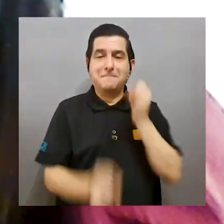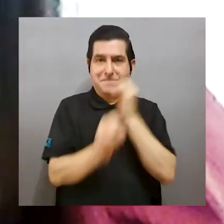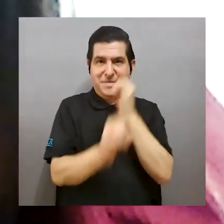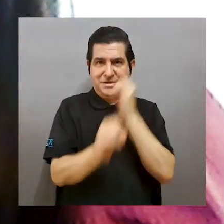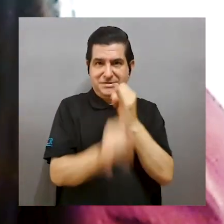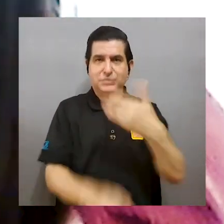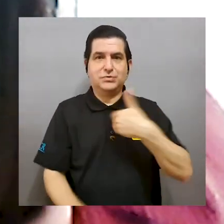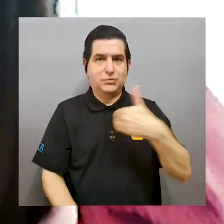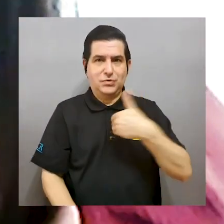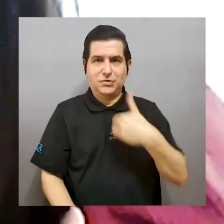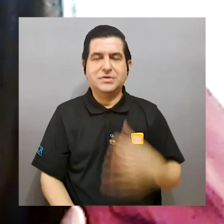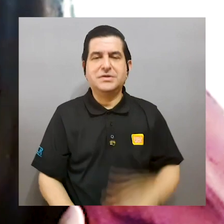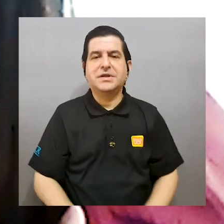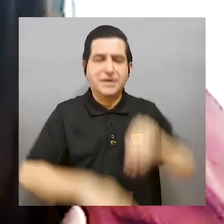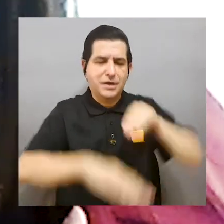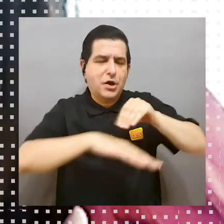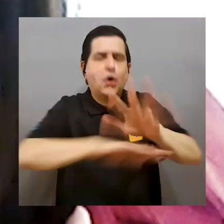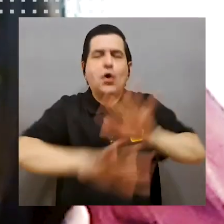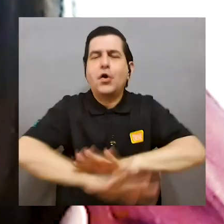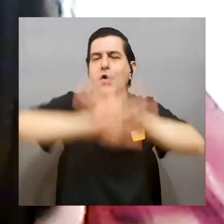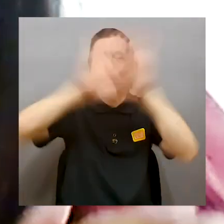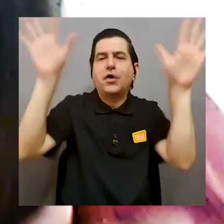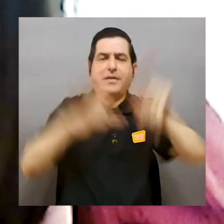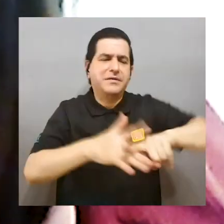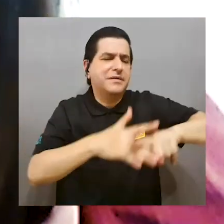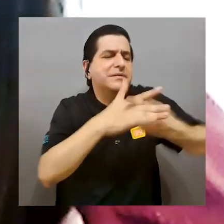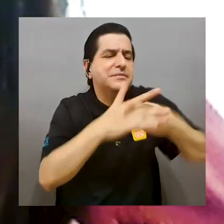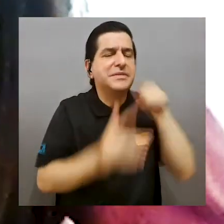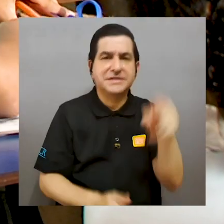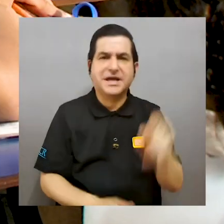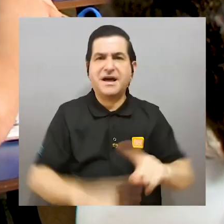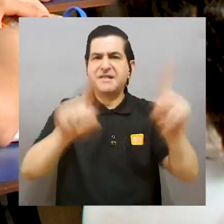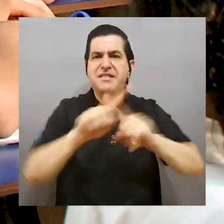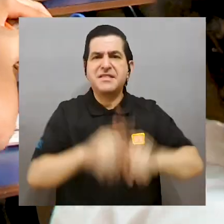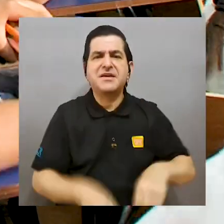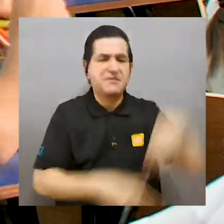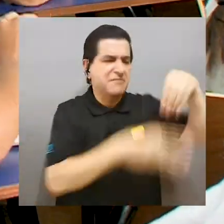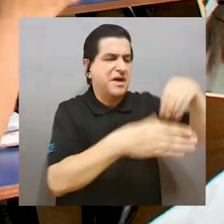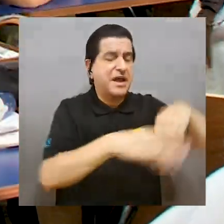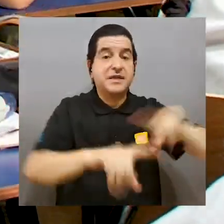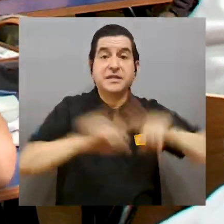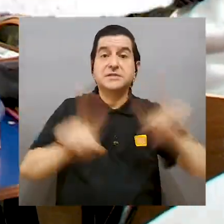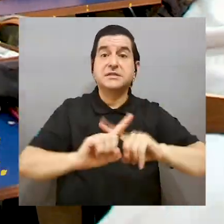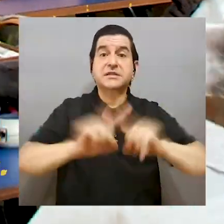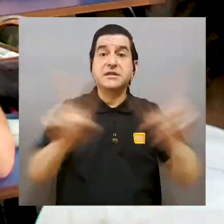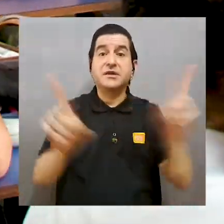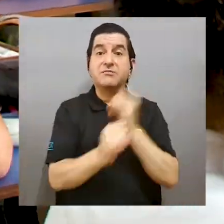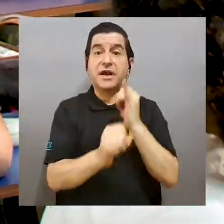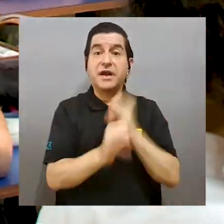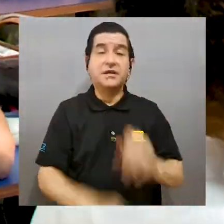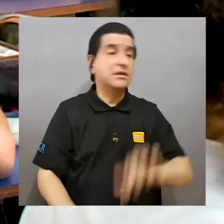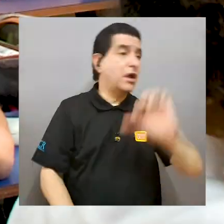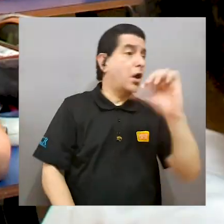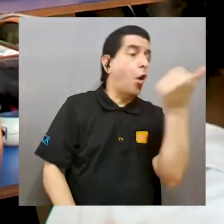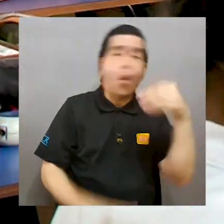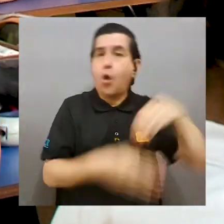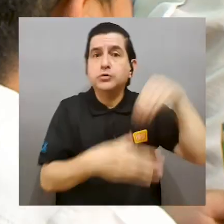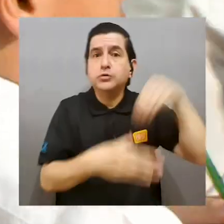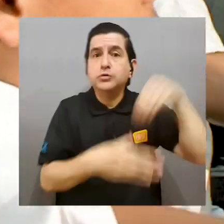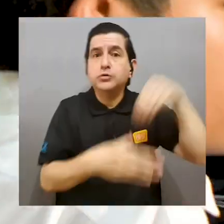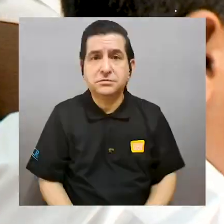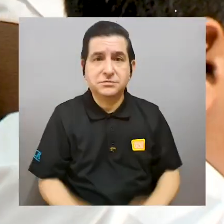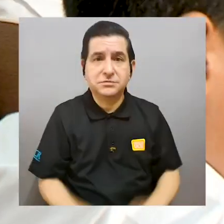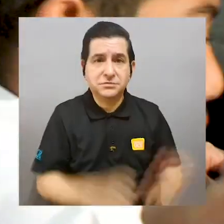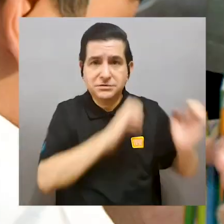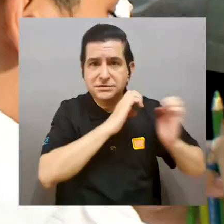institución, como no tenía tal vez esa orientación muy clara, empezara a ver estos y estos contenidos, pero en otra institución estaban viendo otros, ¿verdad? Por